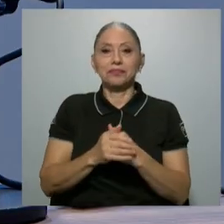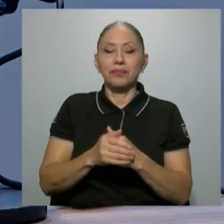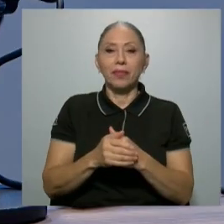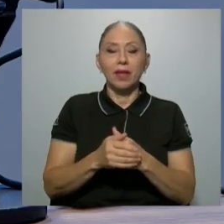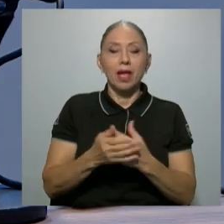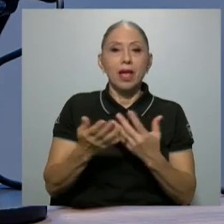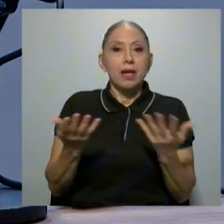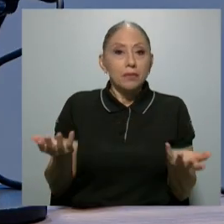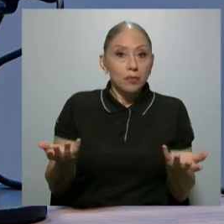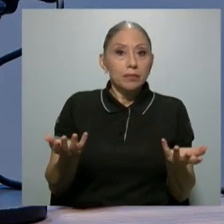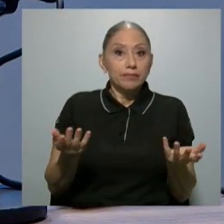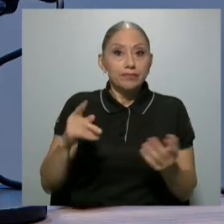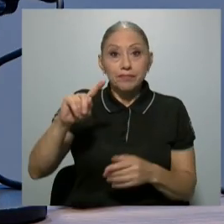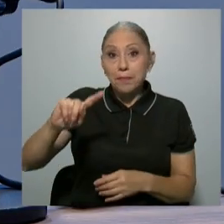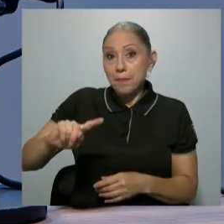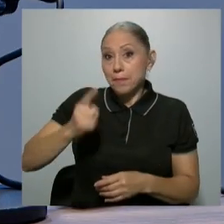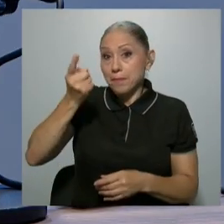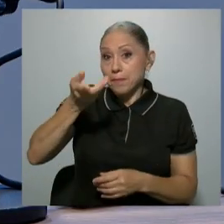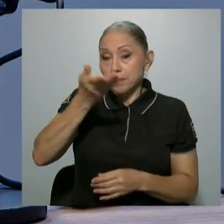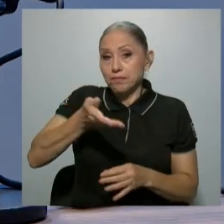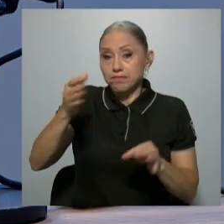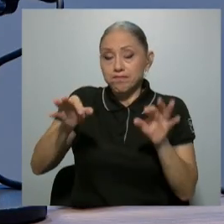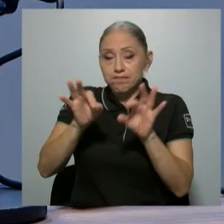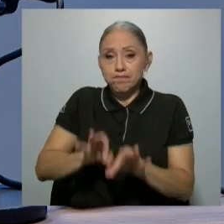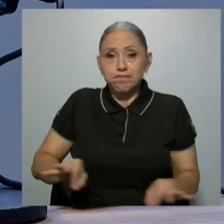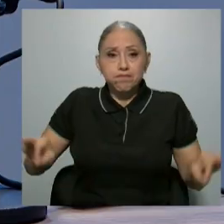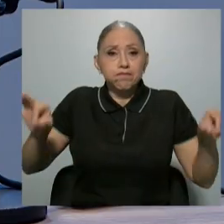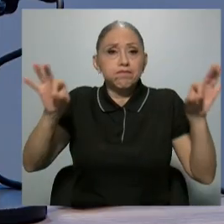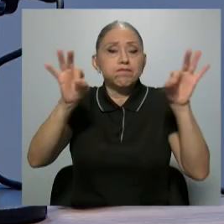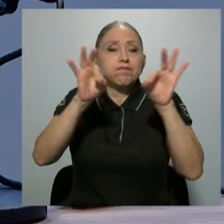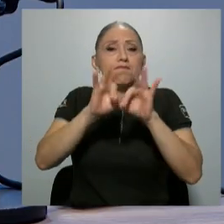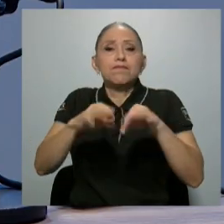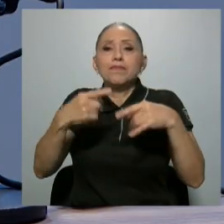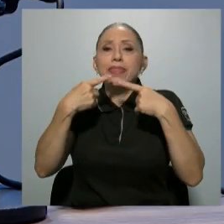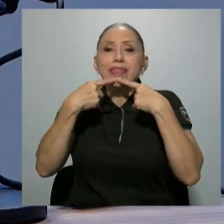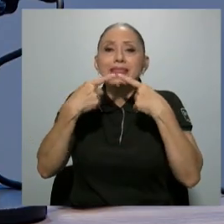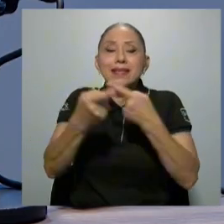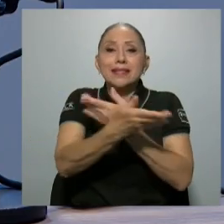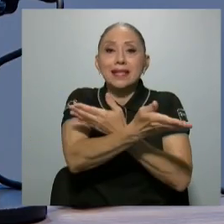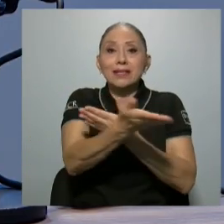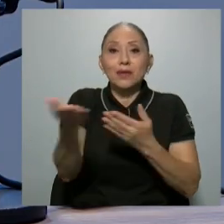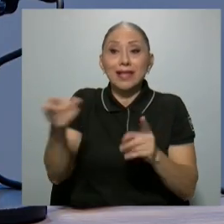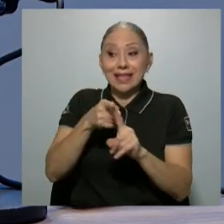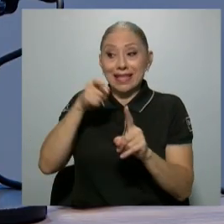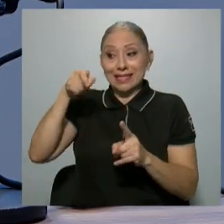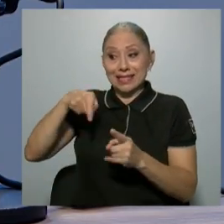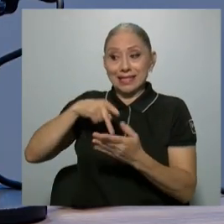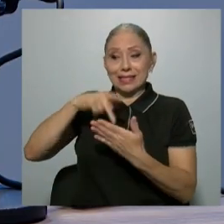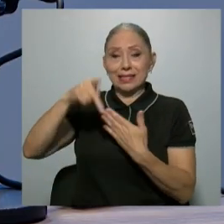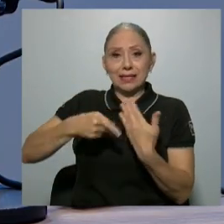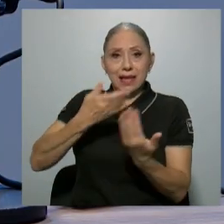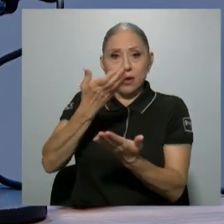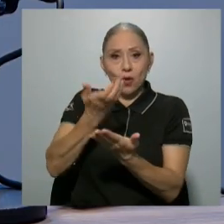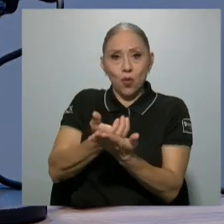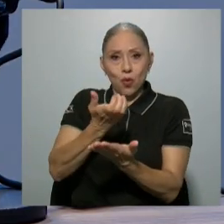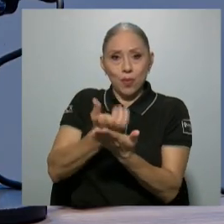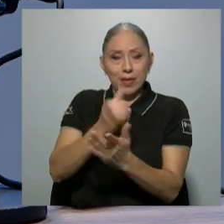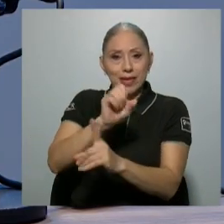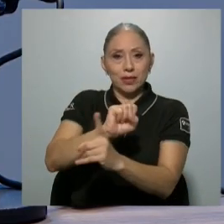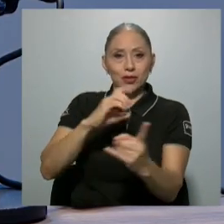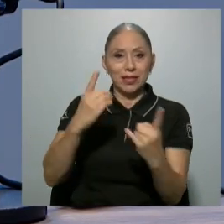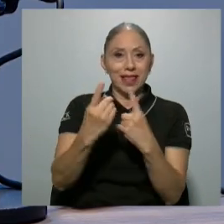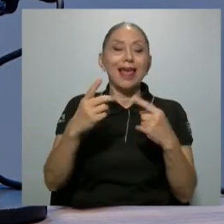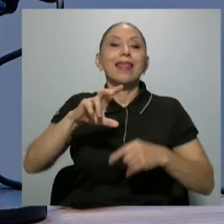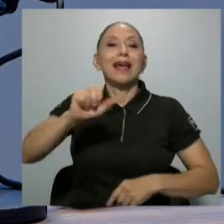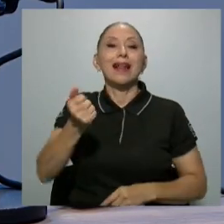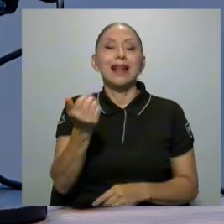Pues la primera cosa importante que queremos decirles de parte de Economía y Sociedad y de Canal 15 y